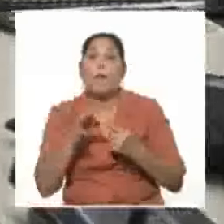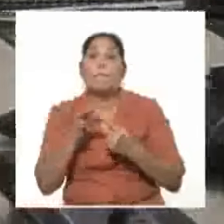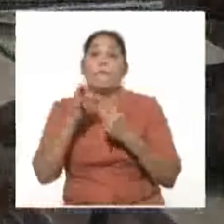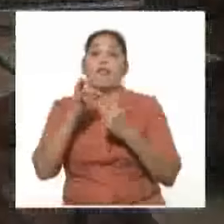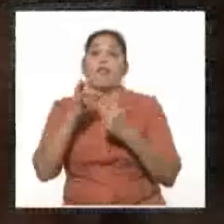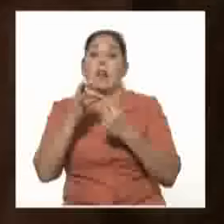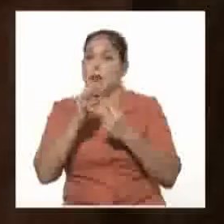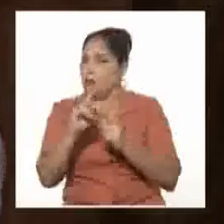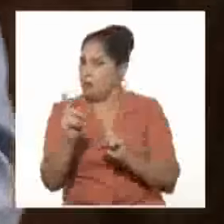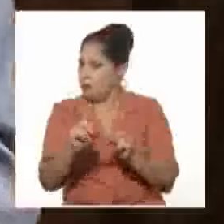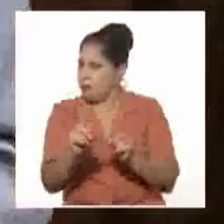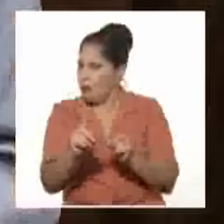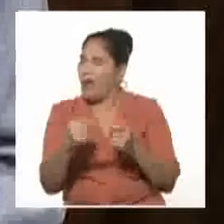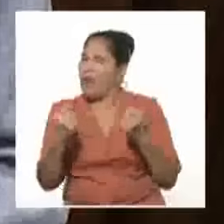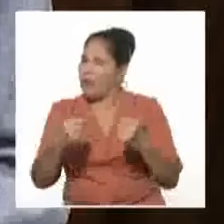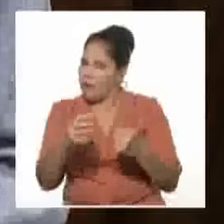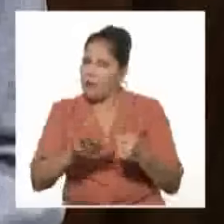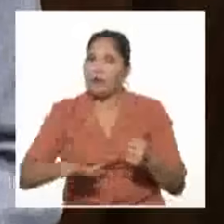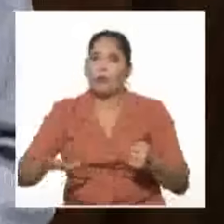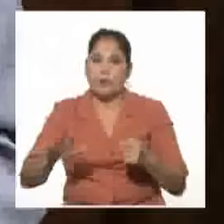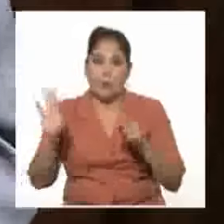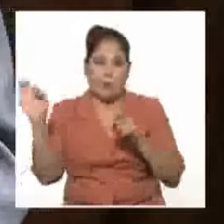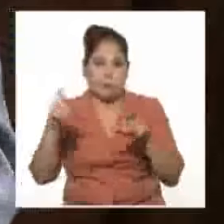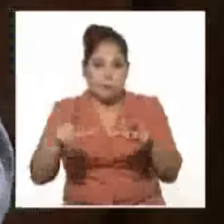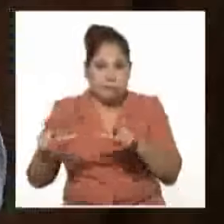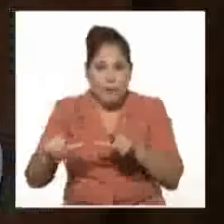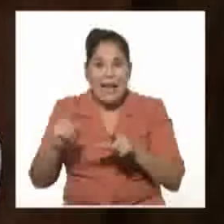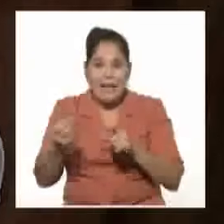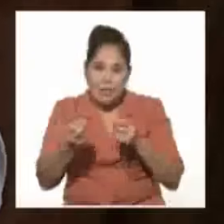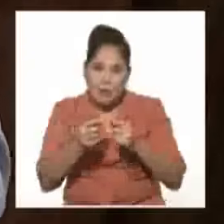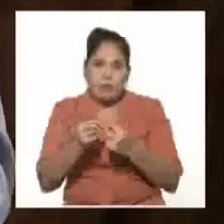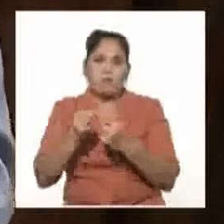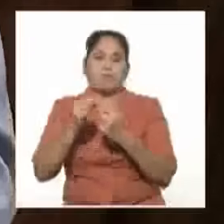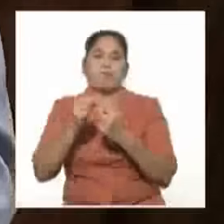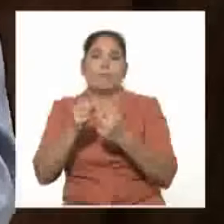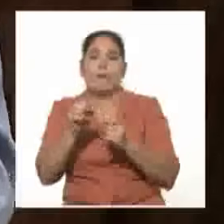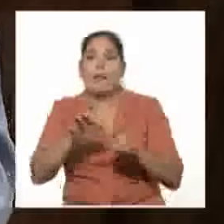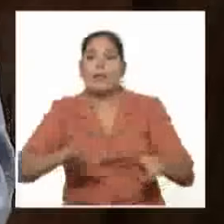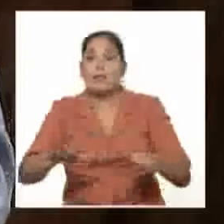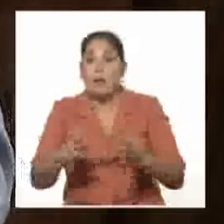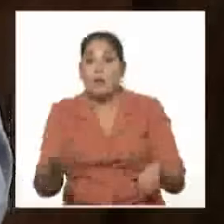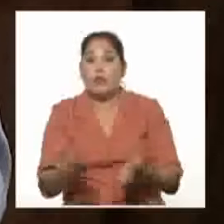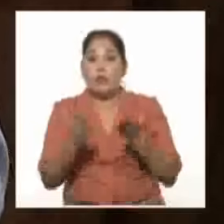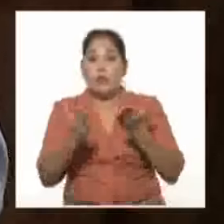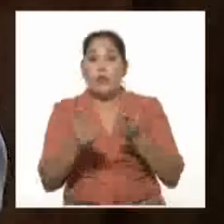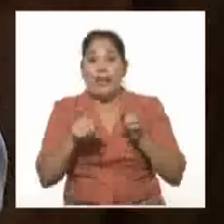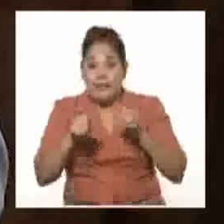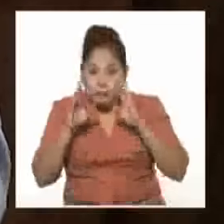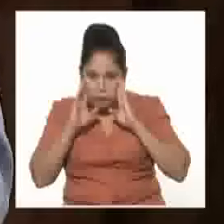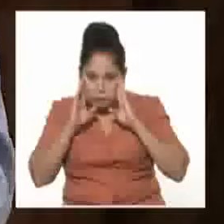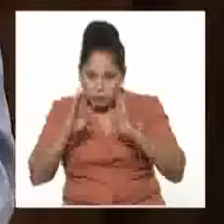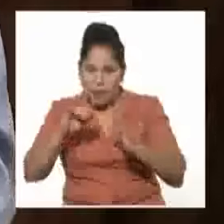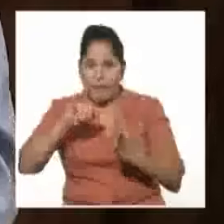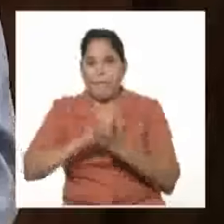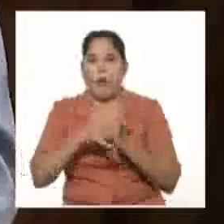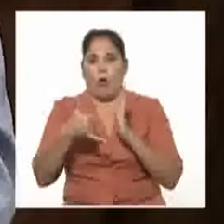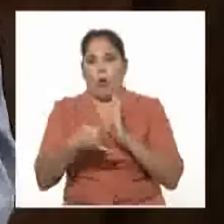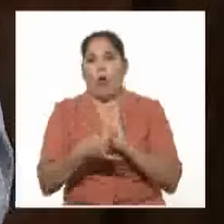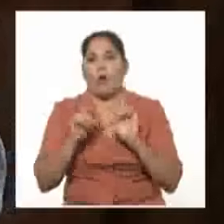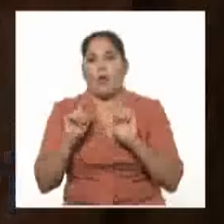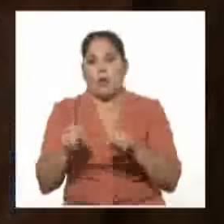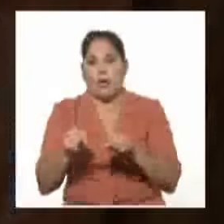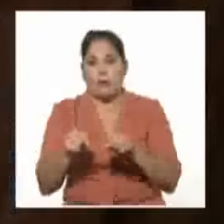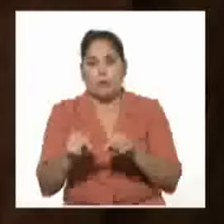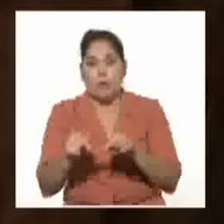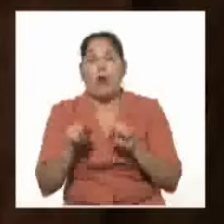sino como un derecho. En cuanto al desarrollo social, sigue siendo centro del proyecto. No hay